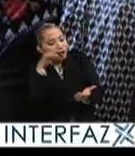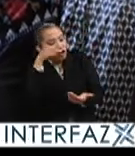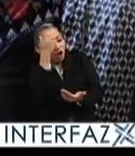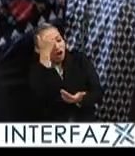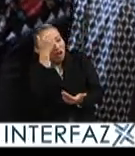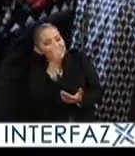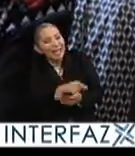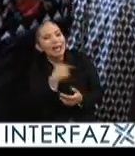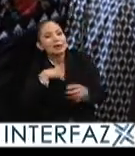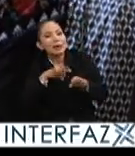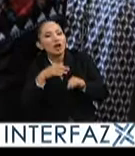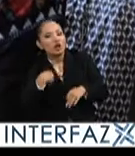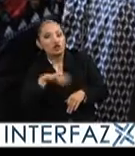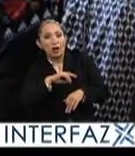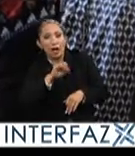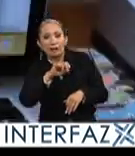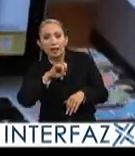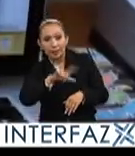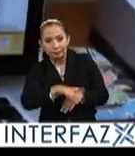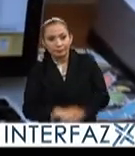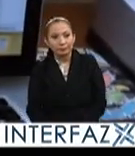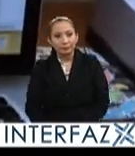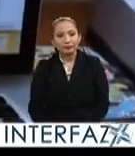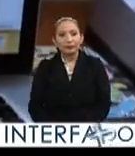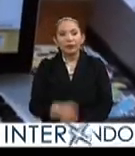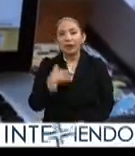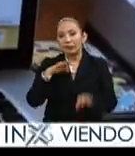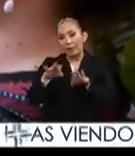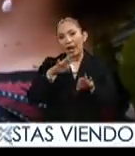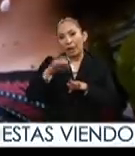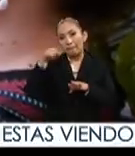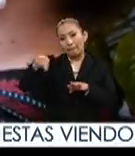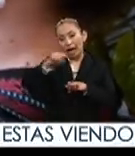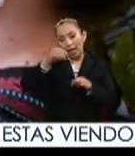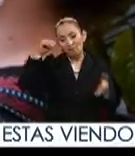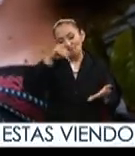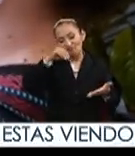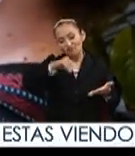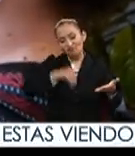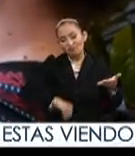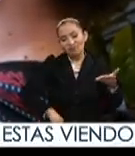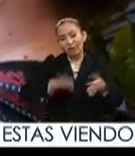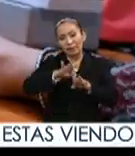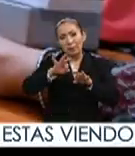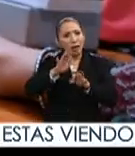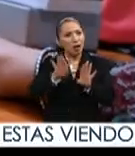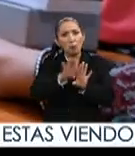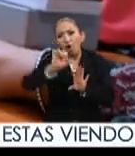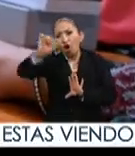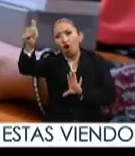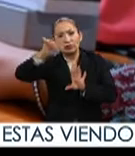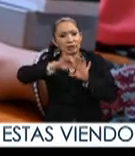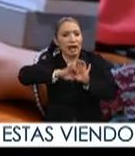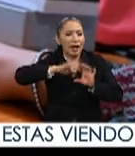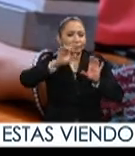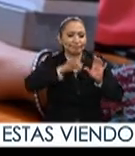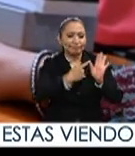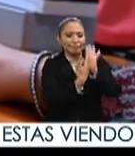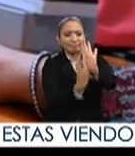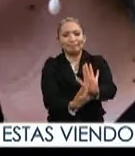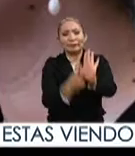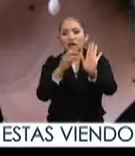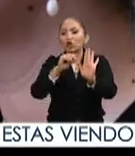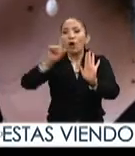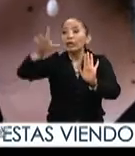conocer con lo que trabajamos en el canal. Hay que trabajar para ella y trabajarla como si fuera otra pantalla más, que no